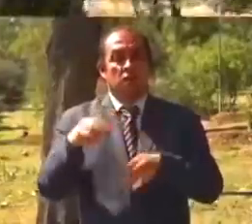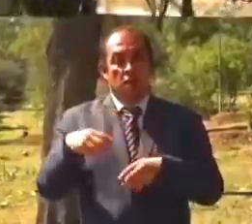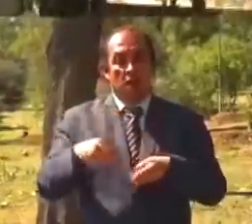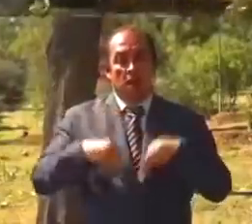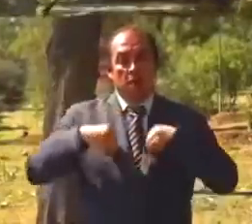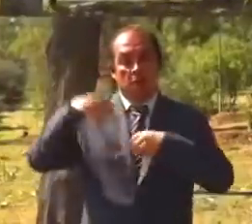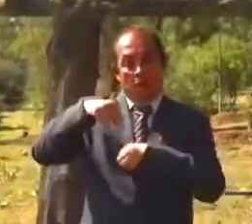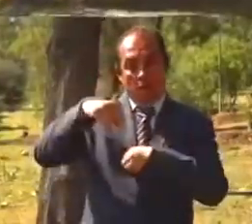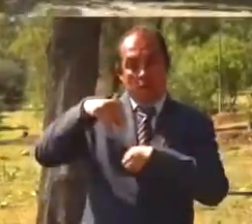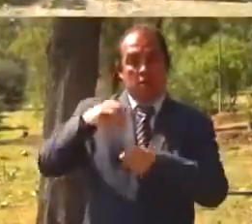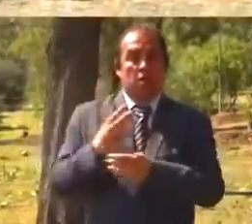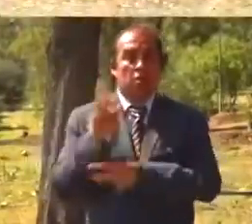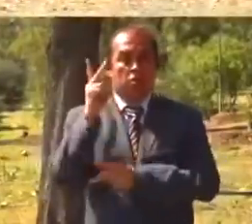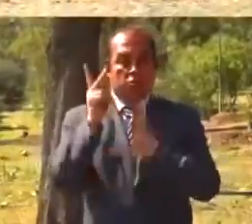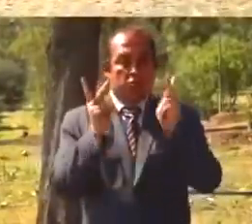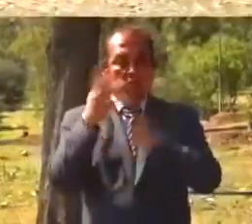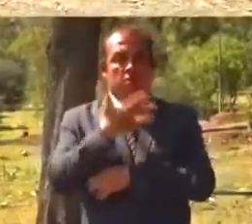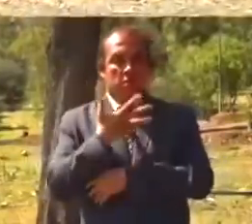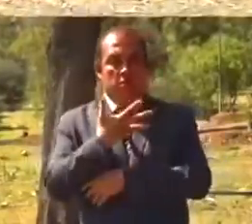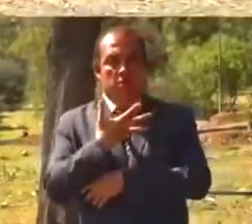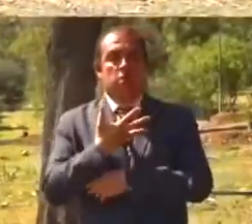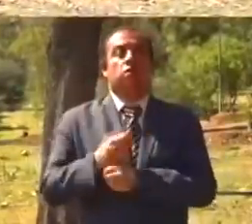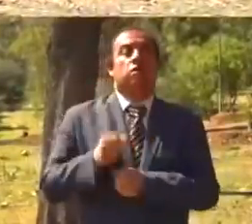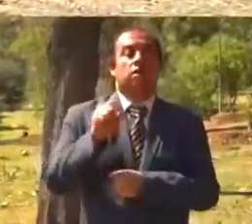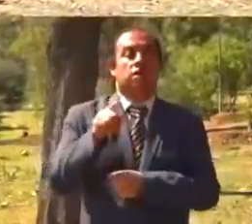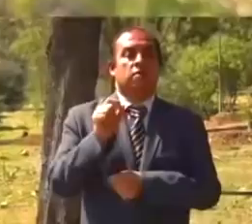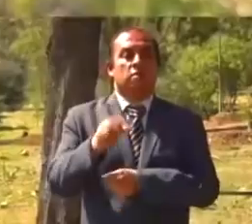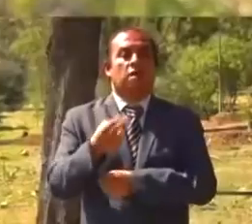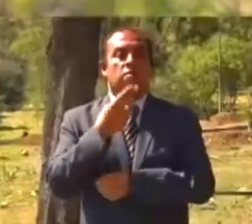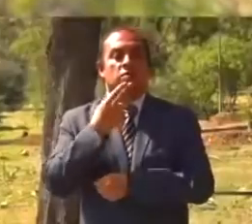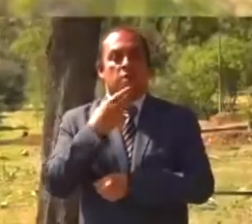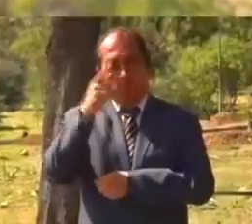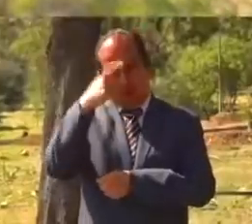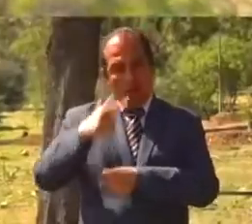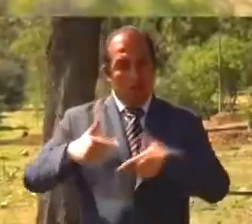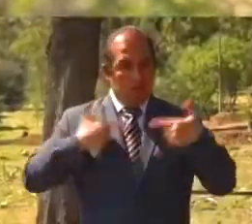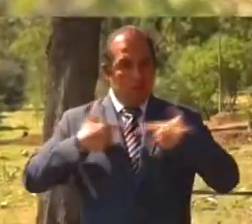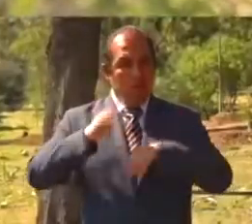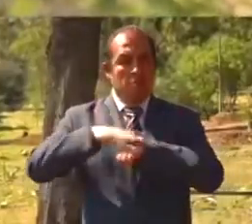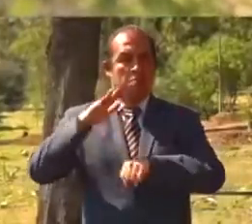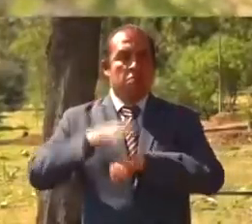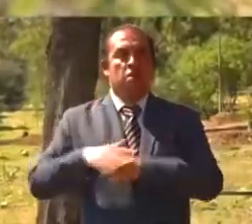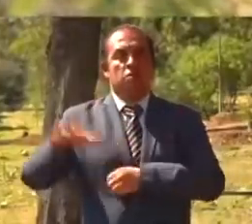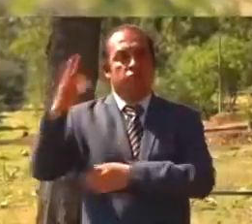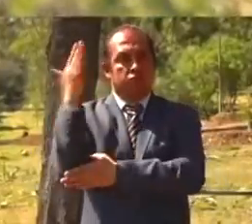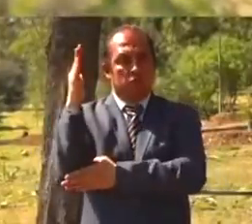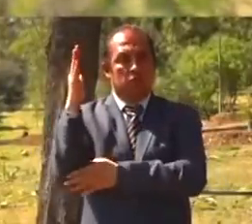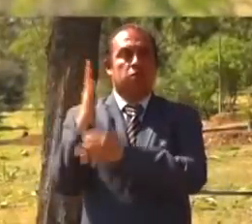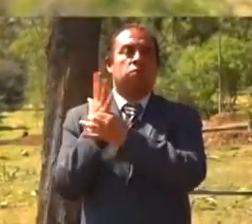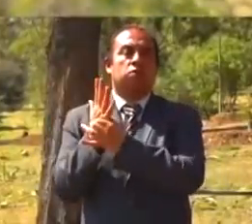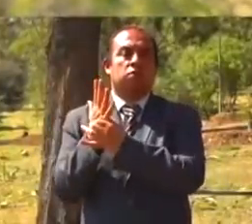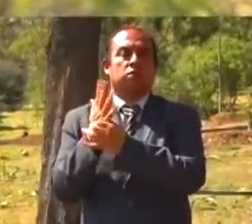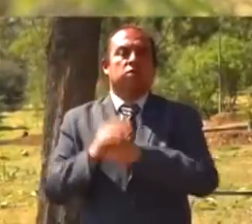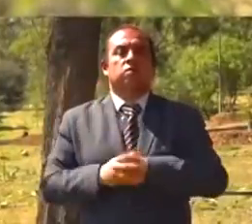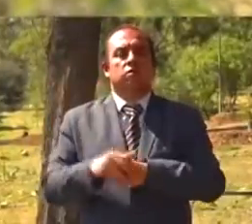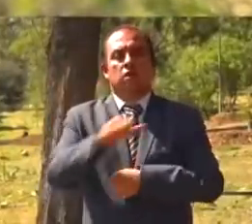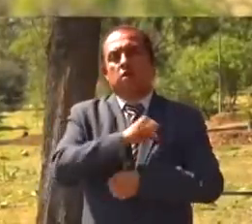son nativas algunas de ellas y que van a servir también para gozar más el bosque. Como dice el